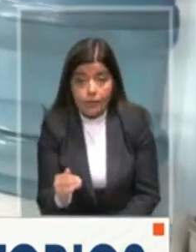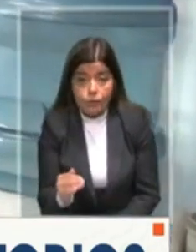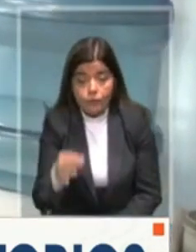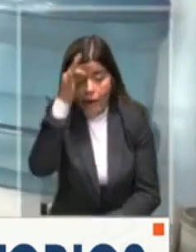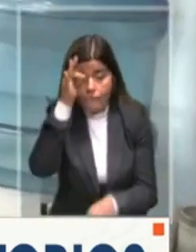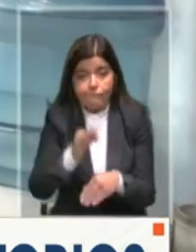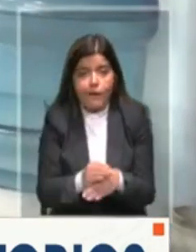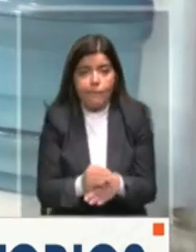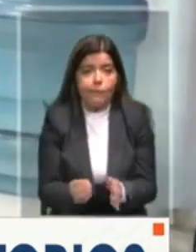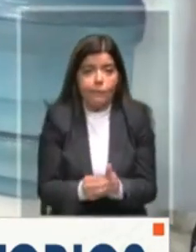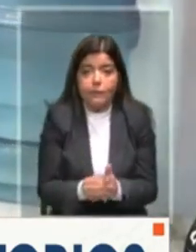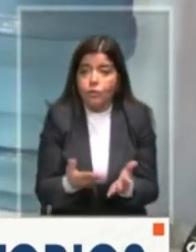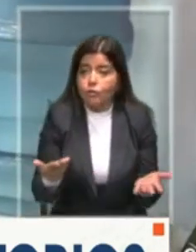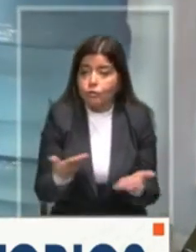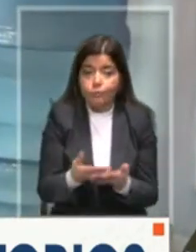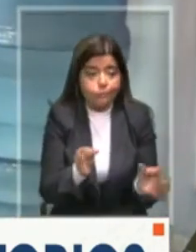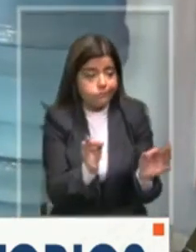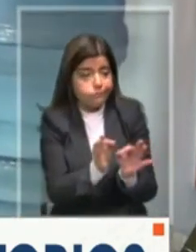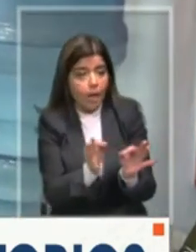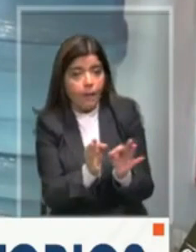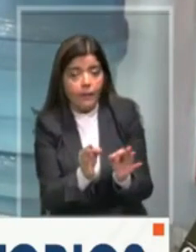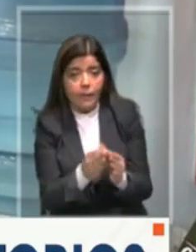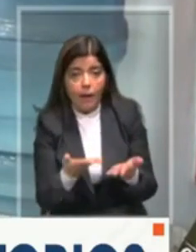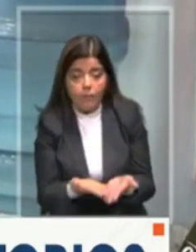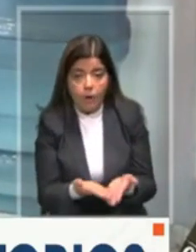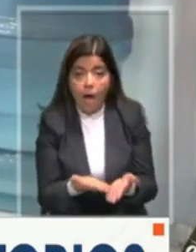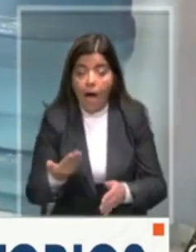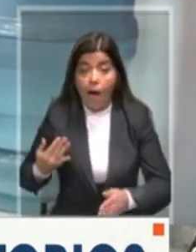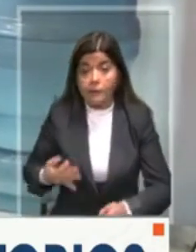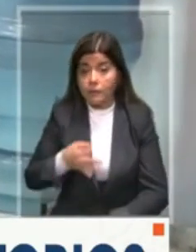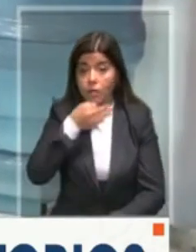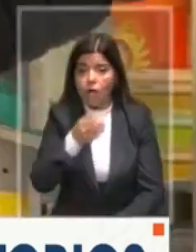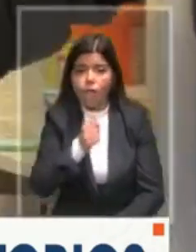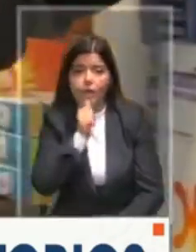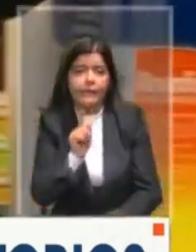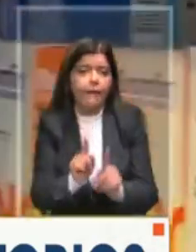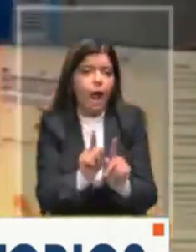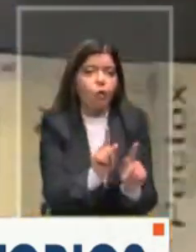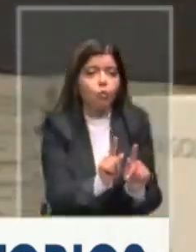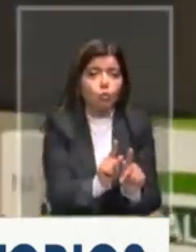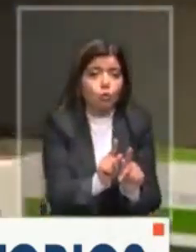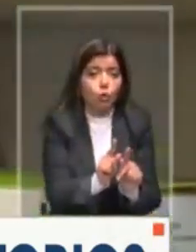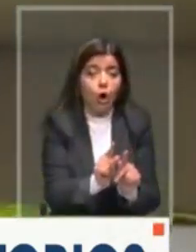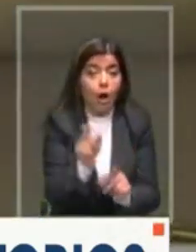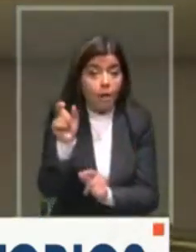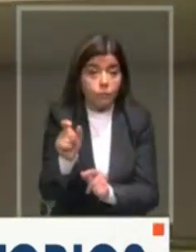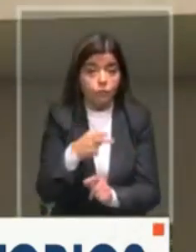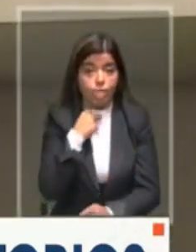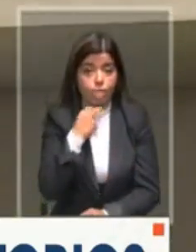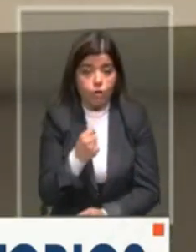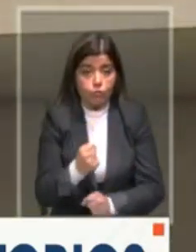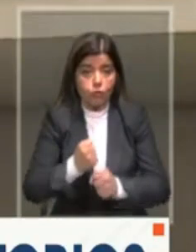ninguna explicación hasta el momento. En algún momento se dijo que nos faltaban unos frascos. El vocero de la Asociación de